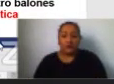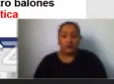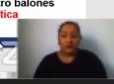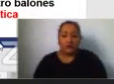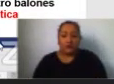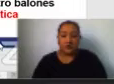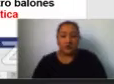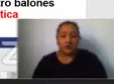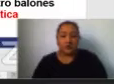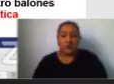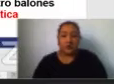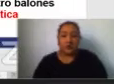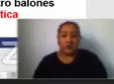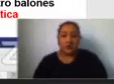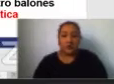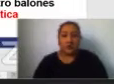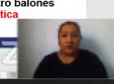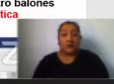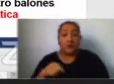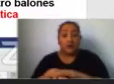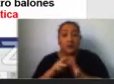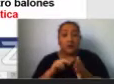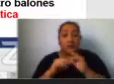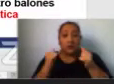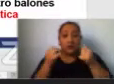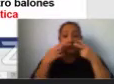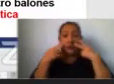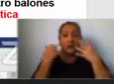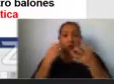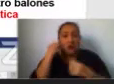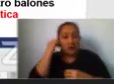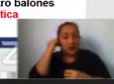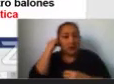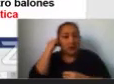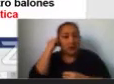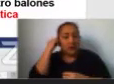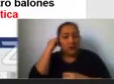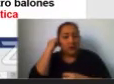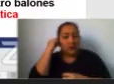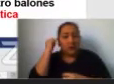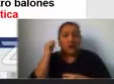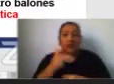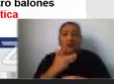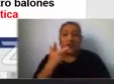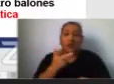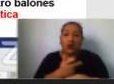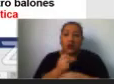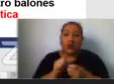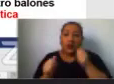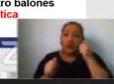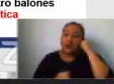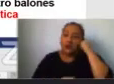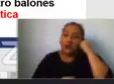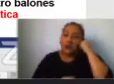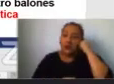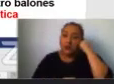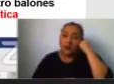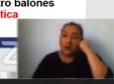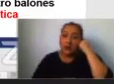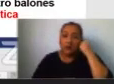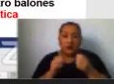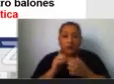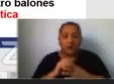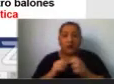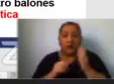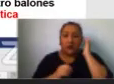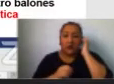Recibe puente aéreo de Iquitos, que vía terrestre está a 3 horas de distancia, y de Ucayali, que está a más de 8